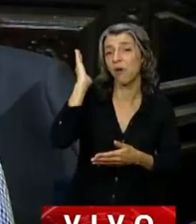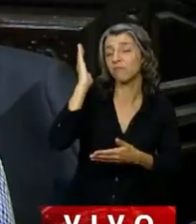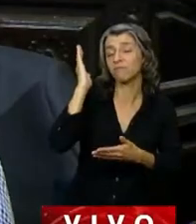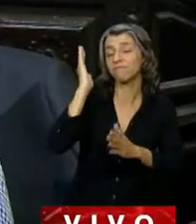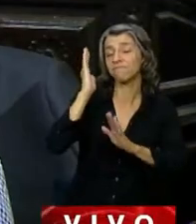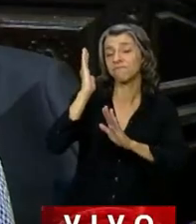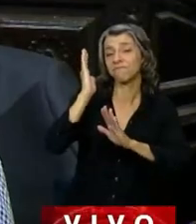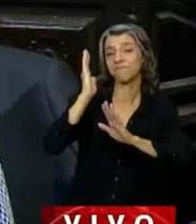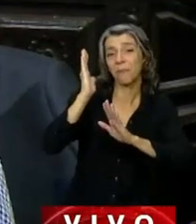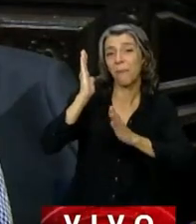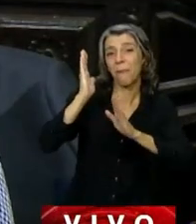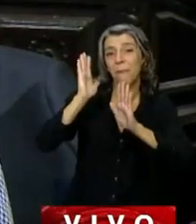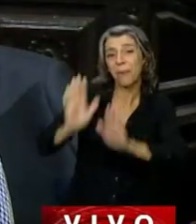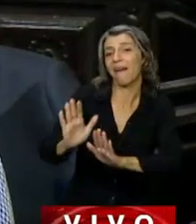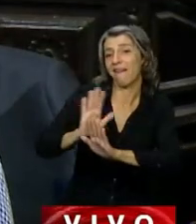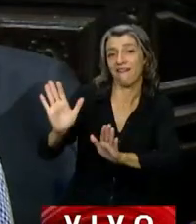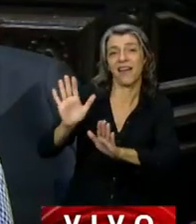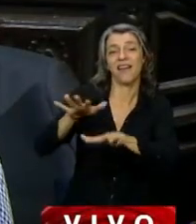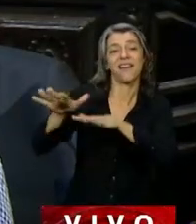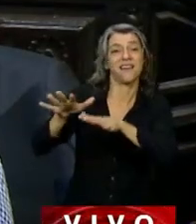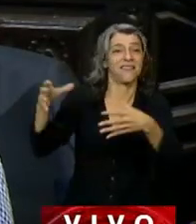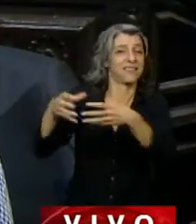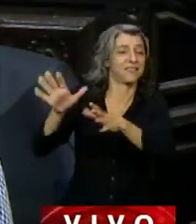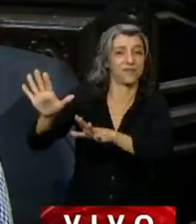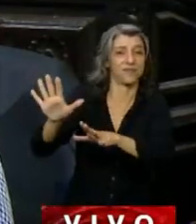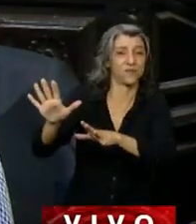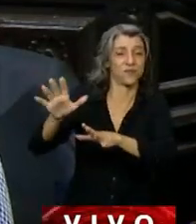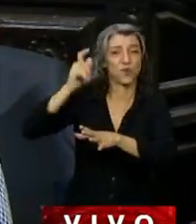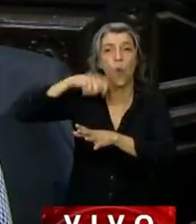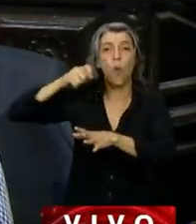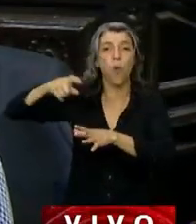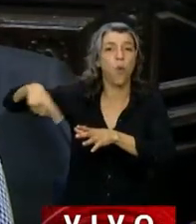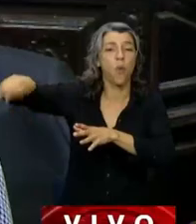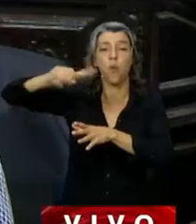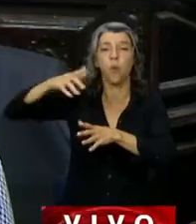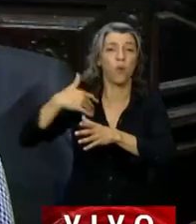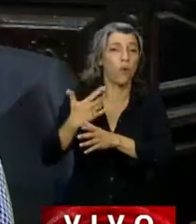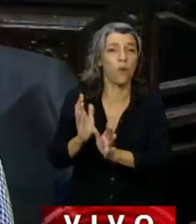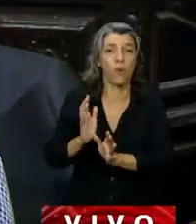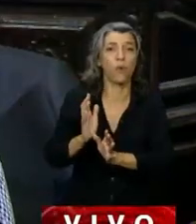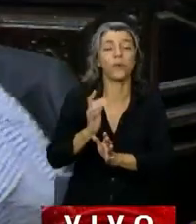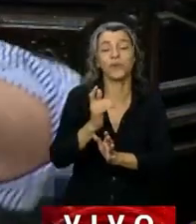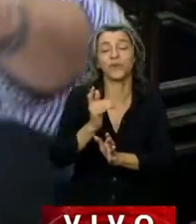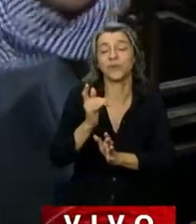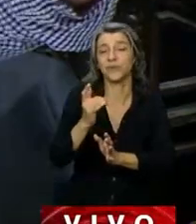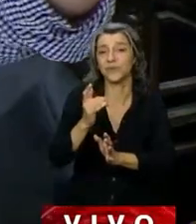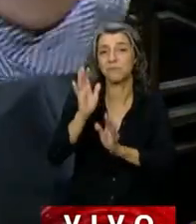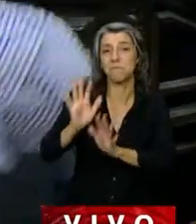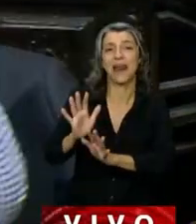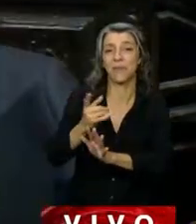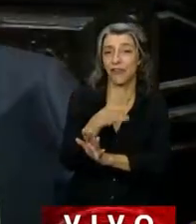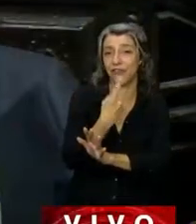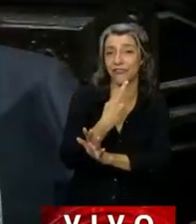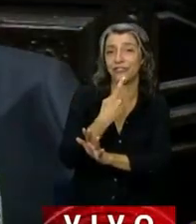estaba diciendo? Lo que estaba diciendo es: ahora que no nos gusta como son los fallos de la justicia, le vamos a sacar